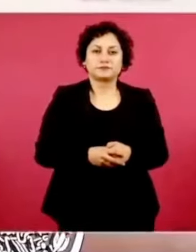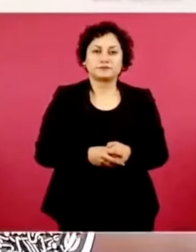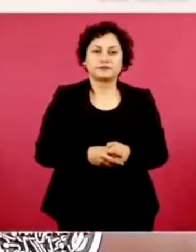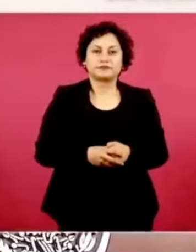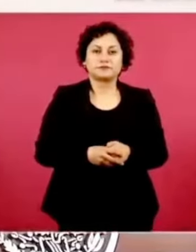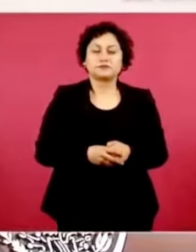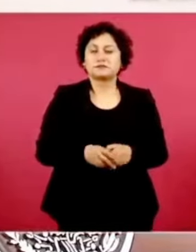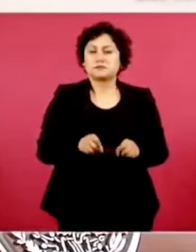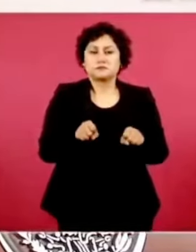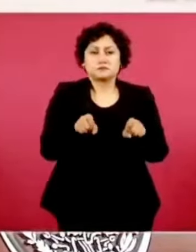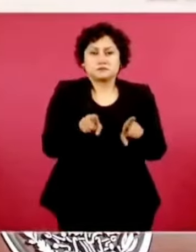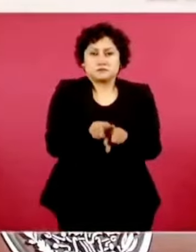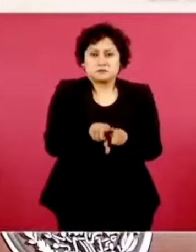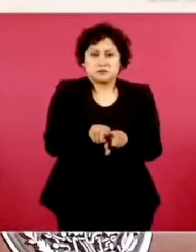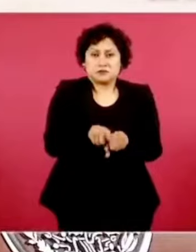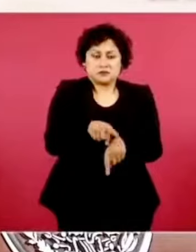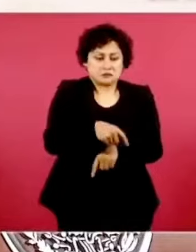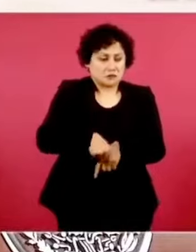pobladores